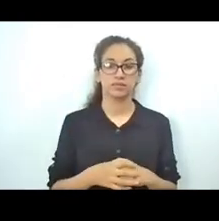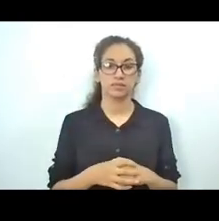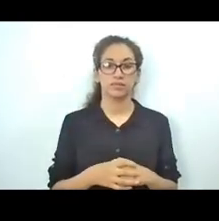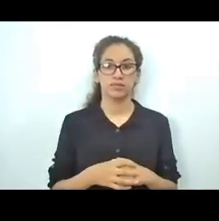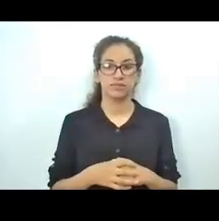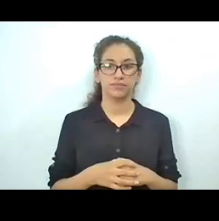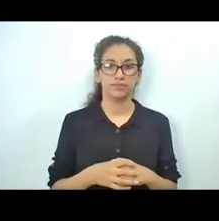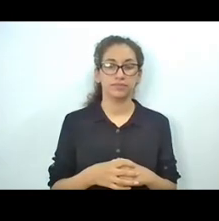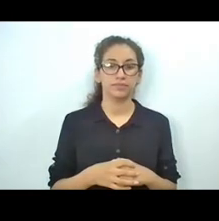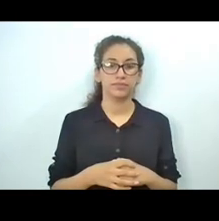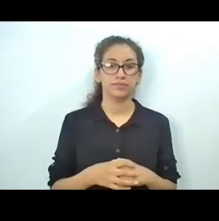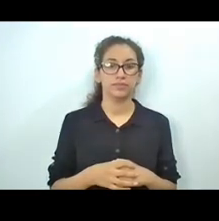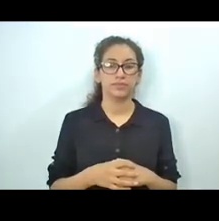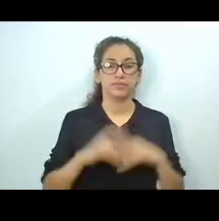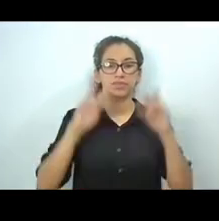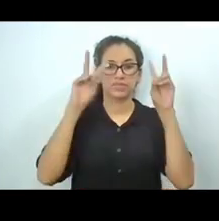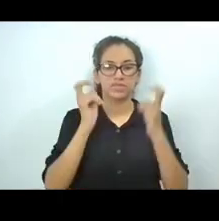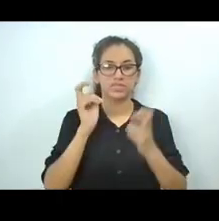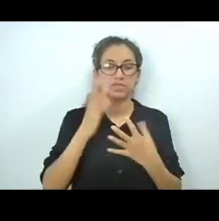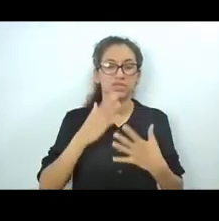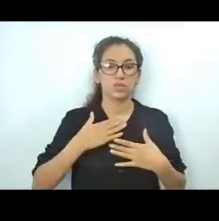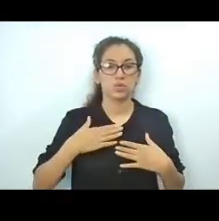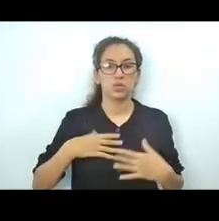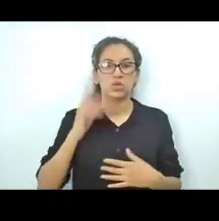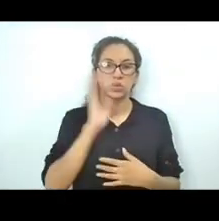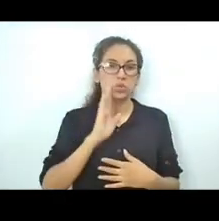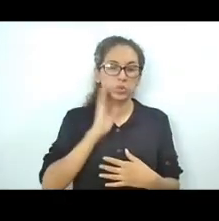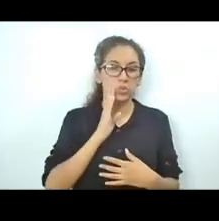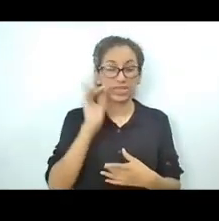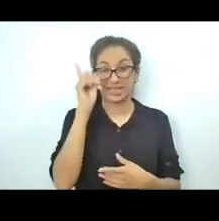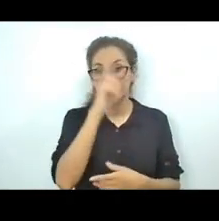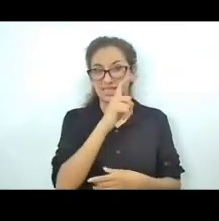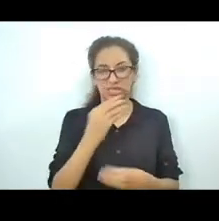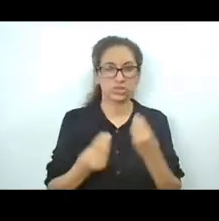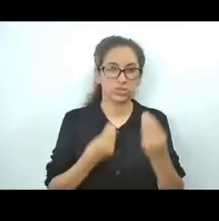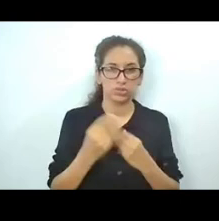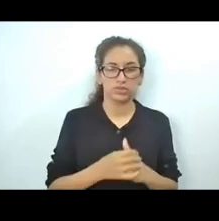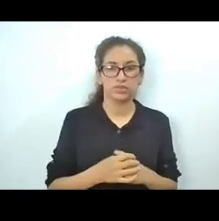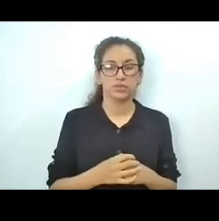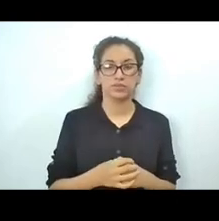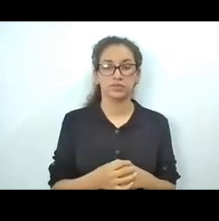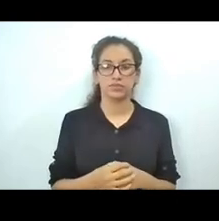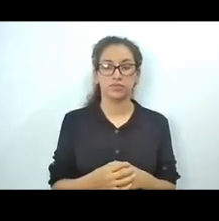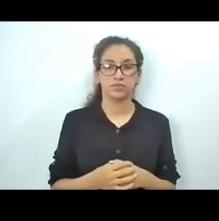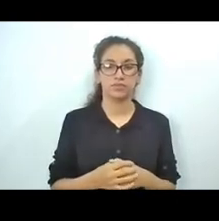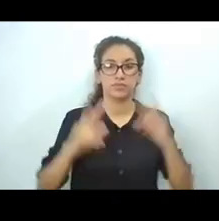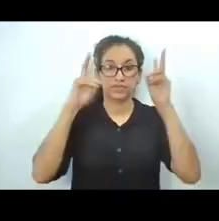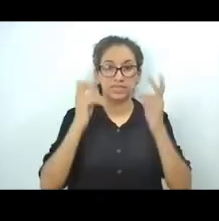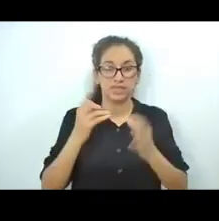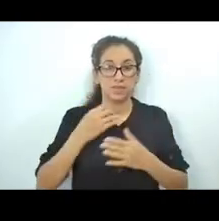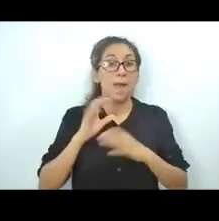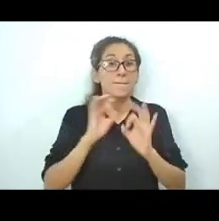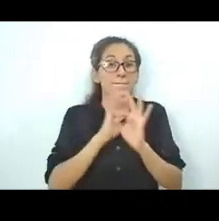sé, el tema de higiene puede ser más difícil. ¿Cómo lo ves al respecto? Perdón por haberte Sí, interrumpido. bueno, el tema de higiene, yo creo